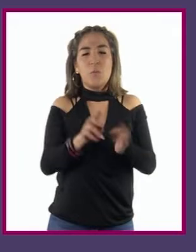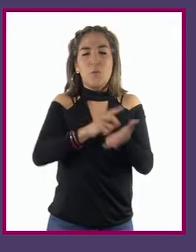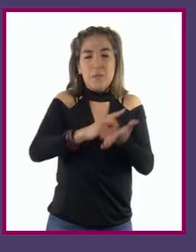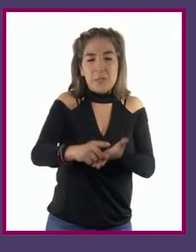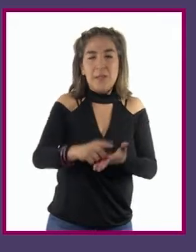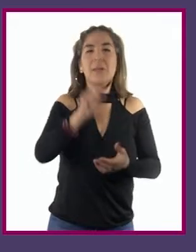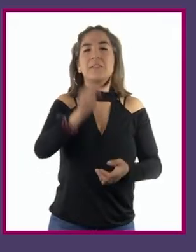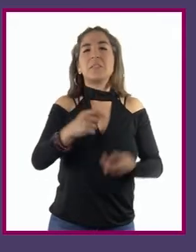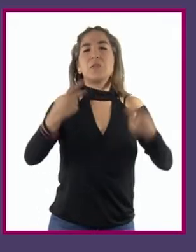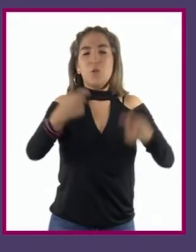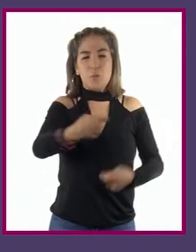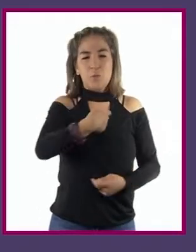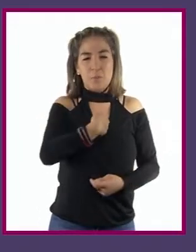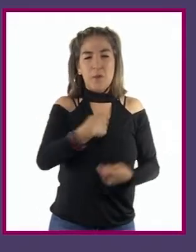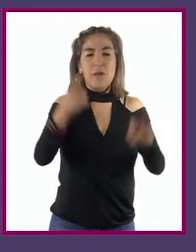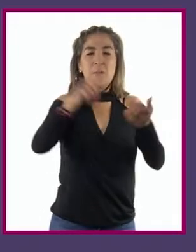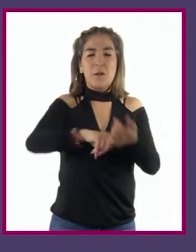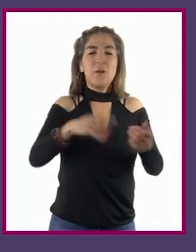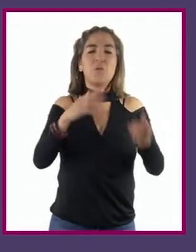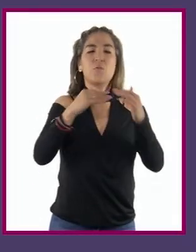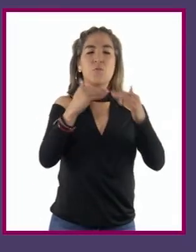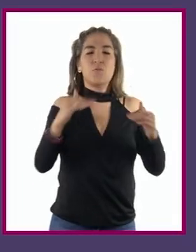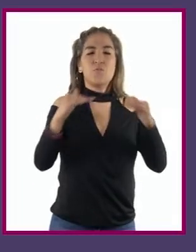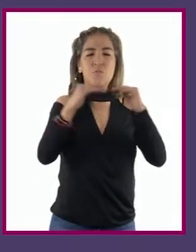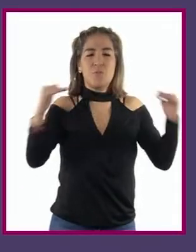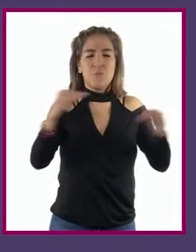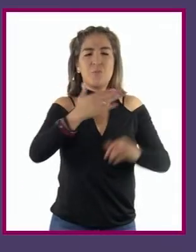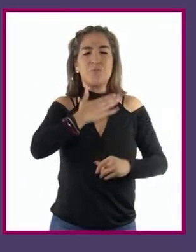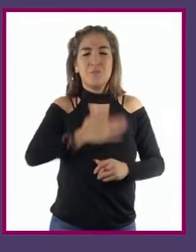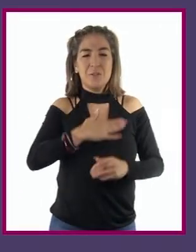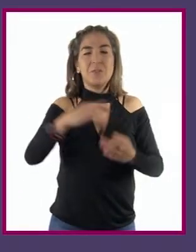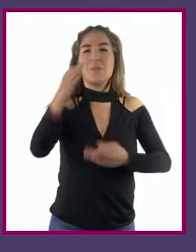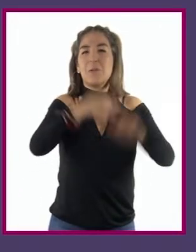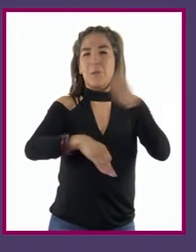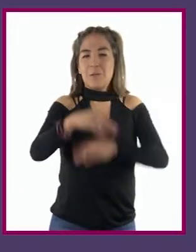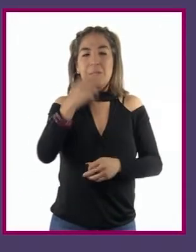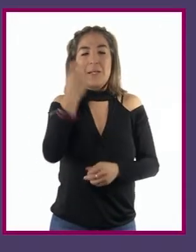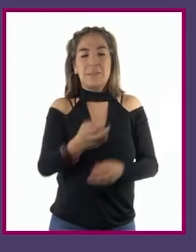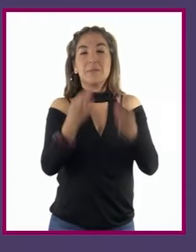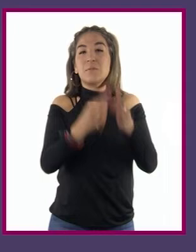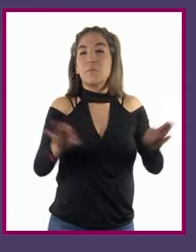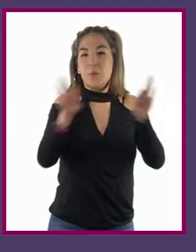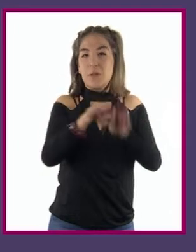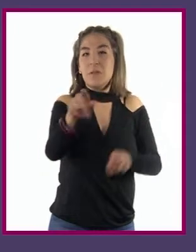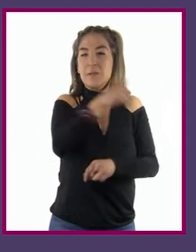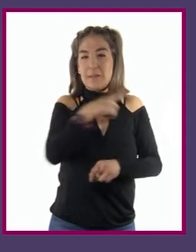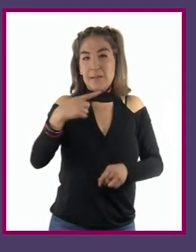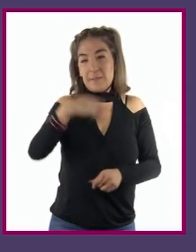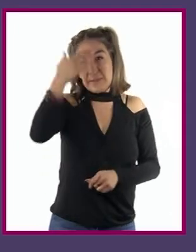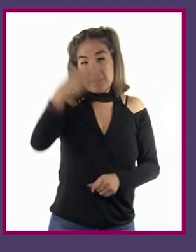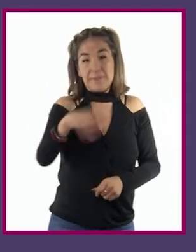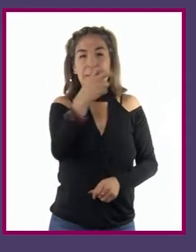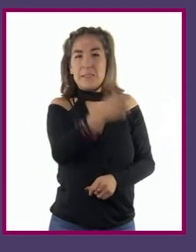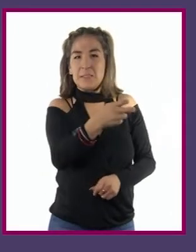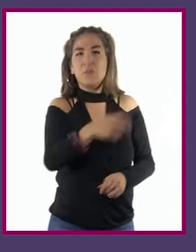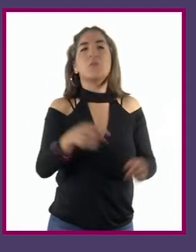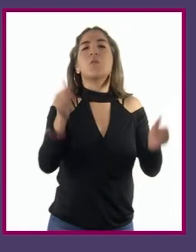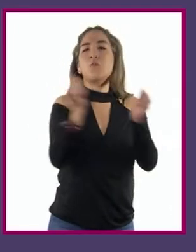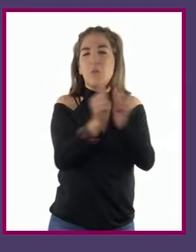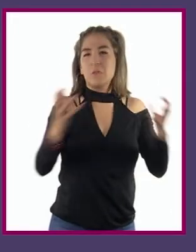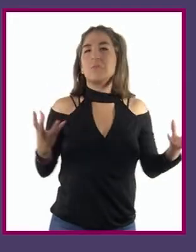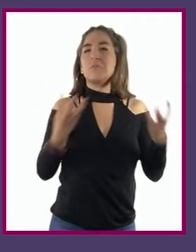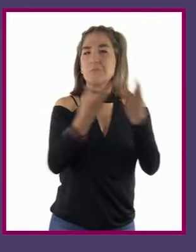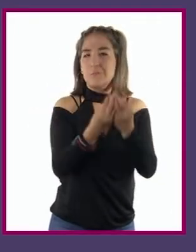la justicia, la igualdad, la legalidad y el bien común. Es importante que consideren que estos principios están